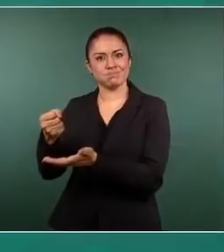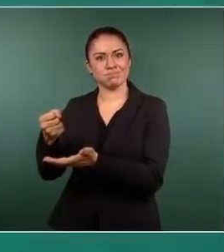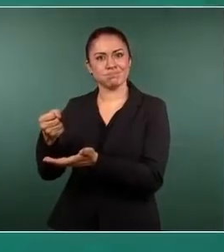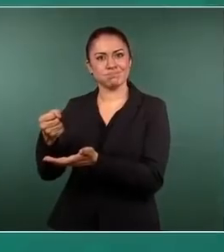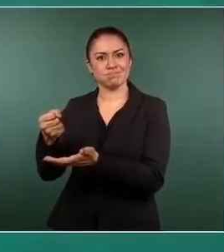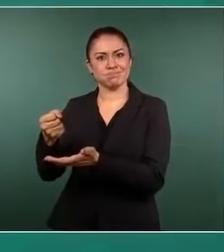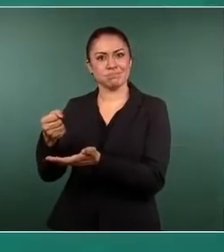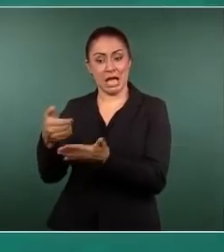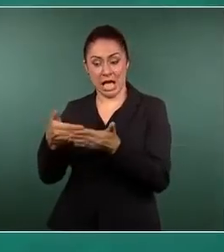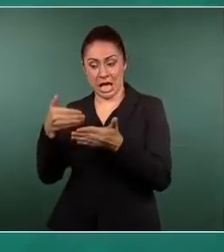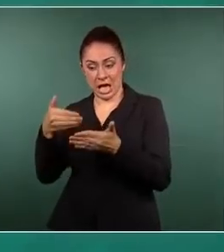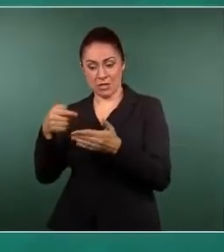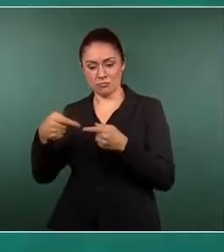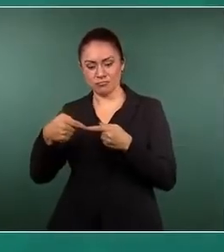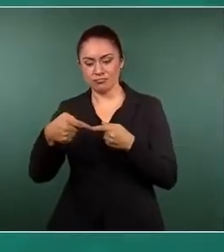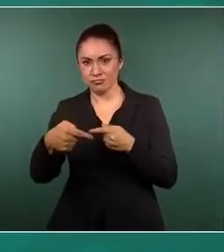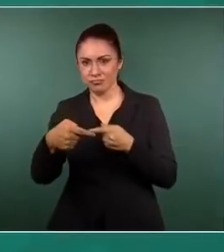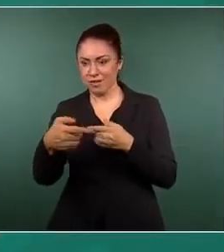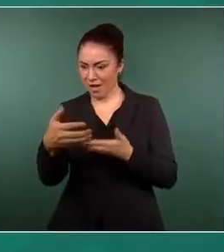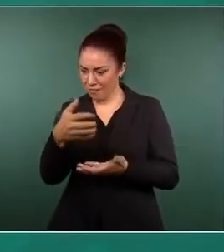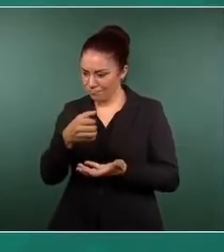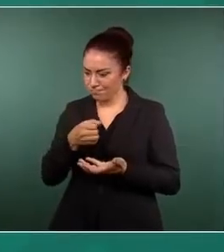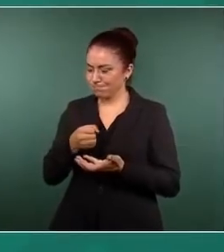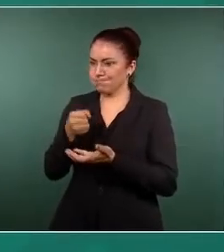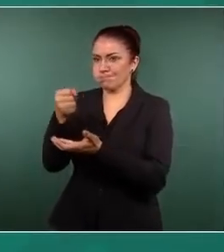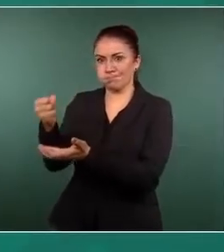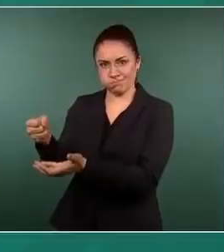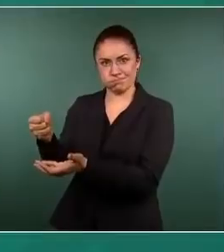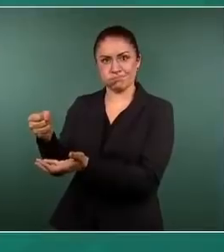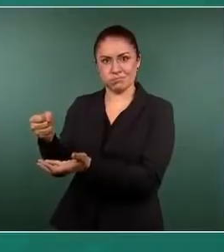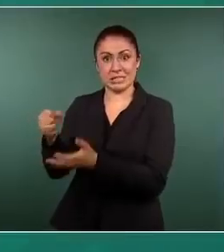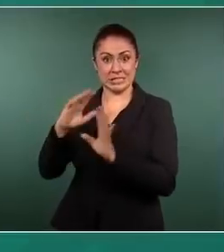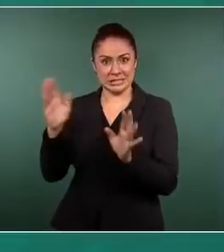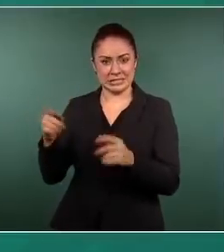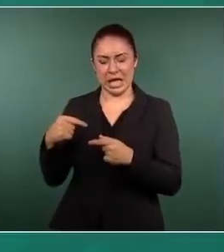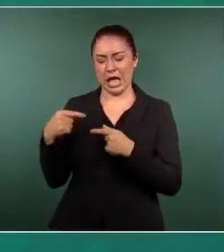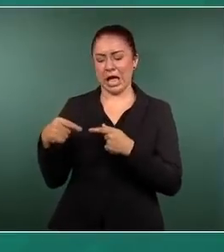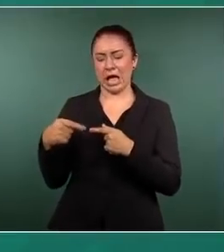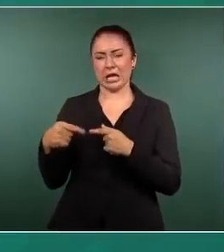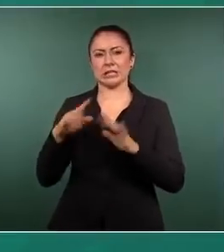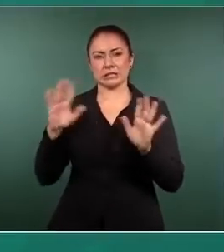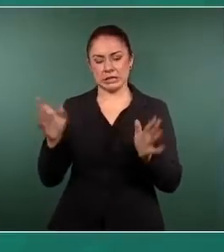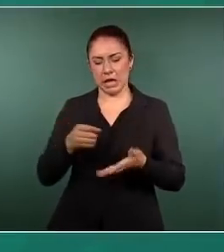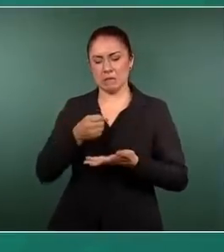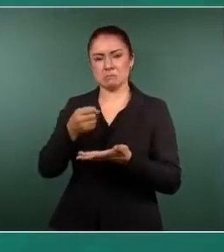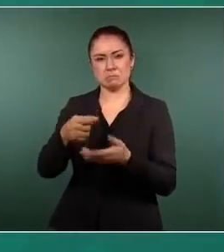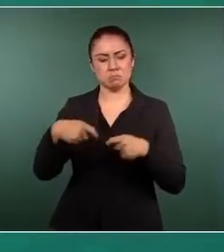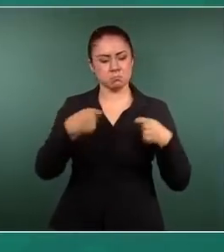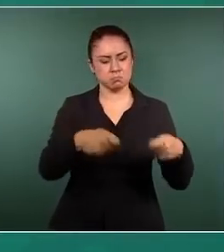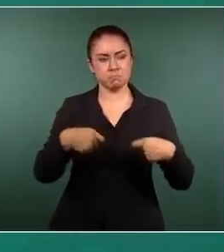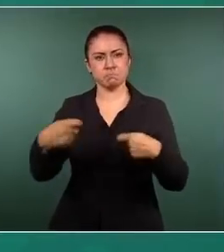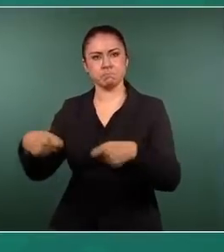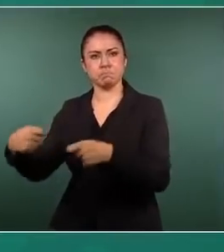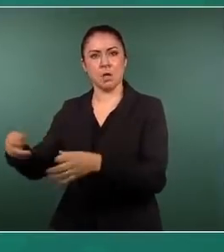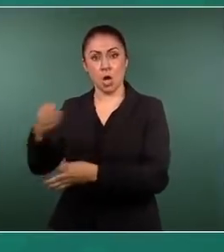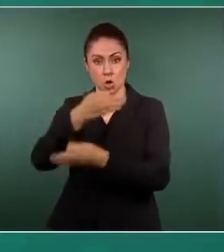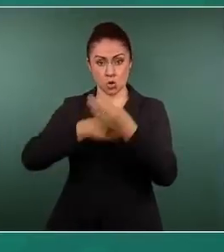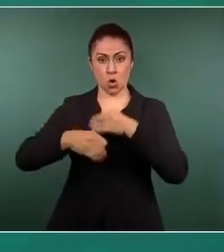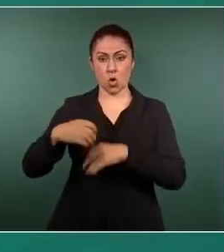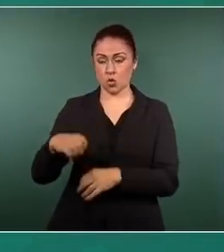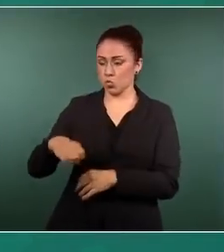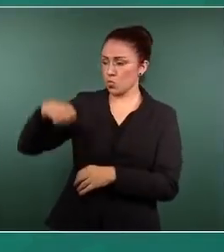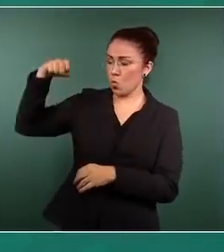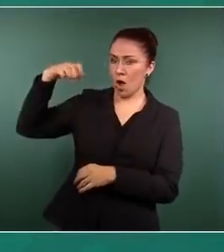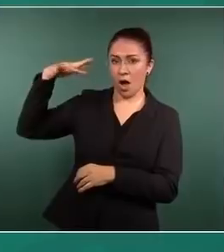está por terminarse de entregar todo el pago de pensiones a adultos mayores